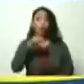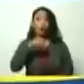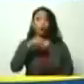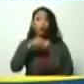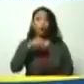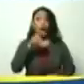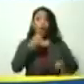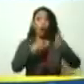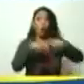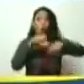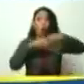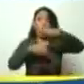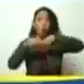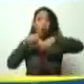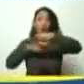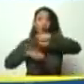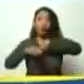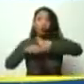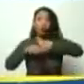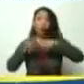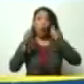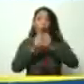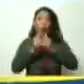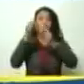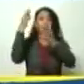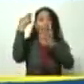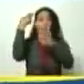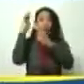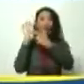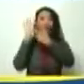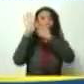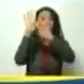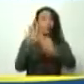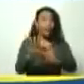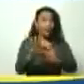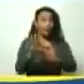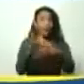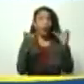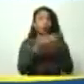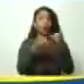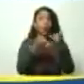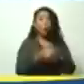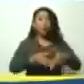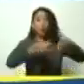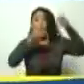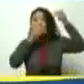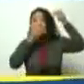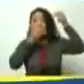negociando con los representantes de los secuestradores